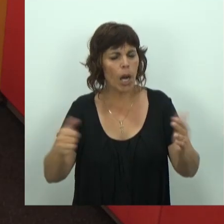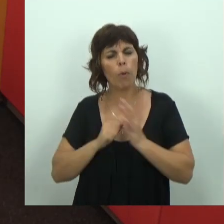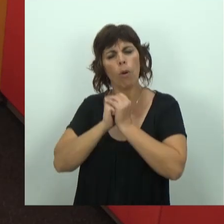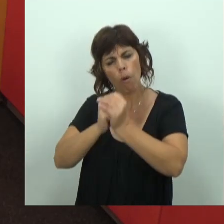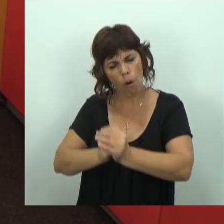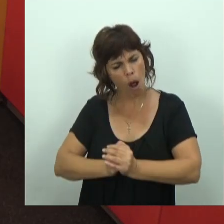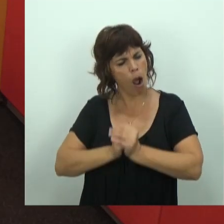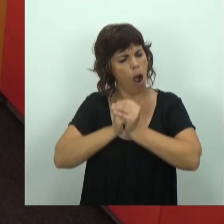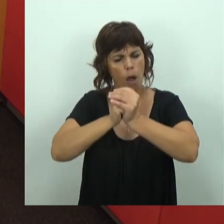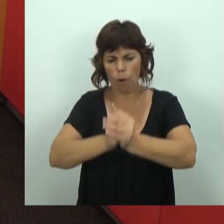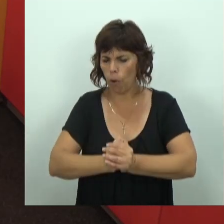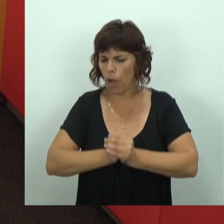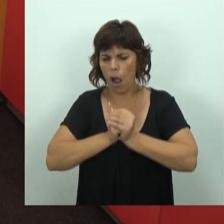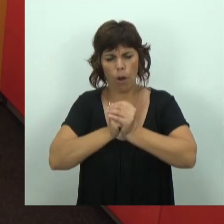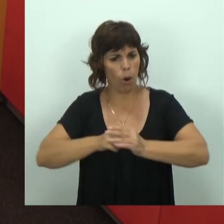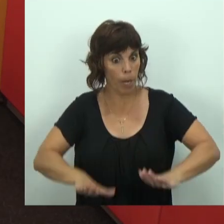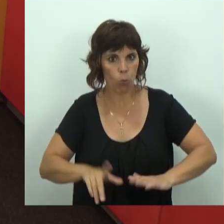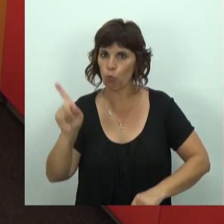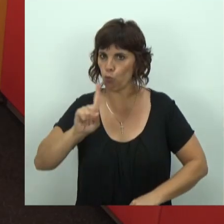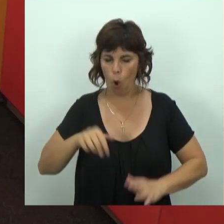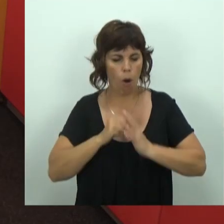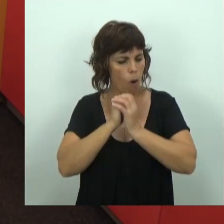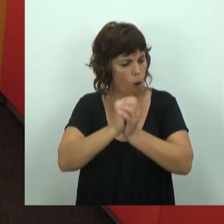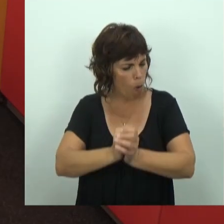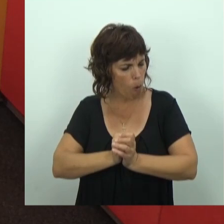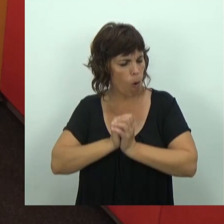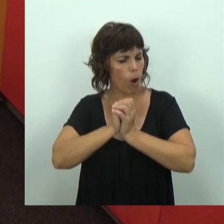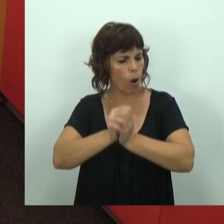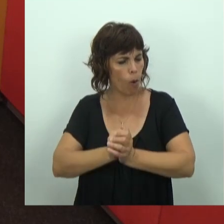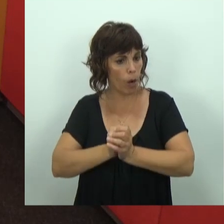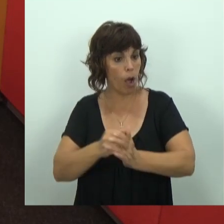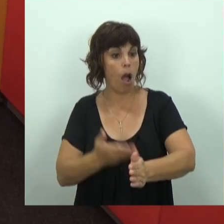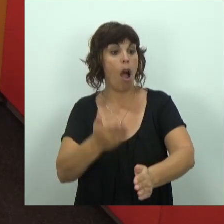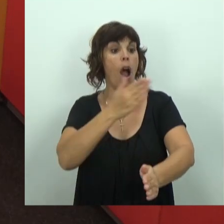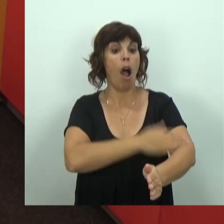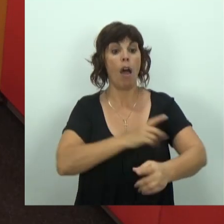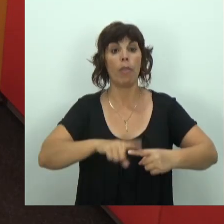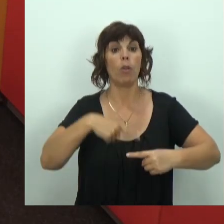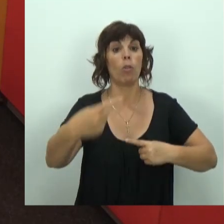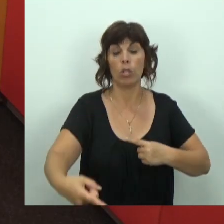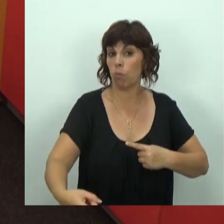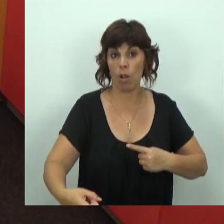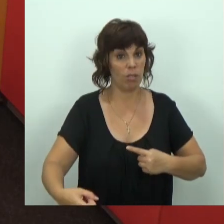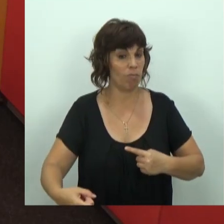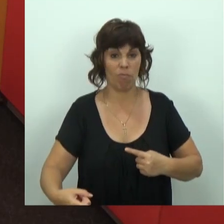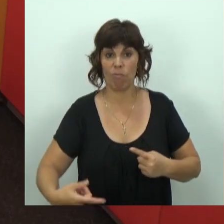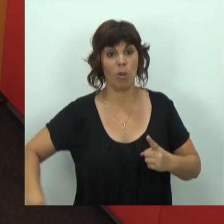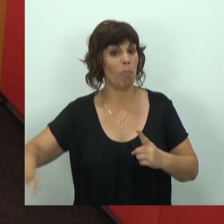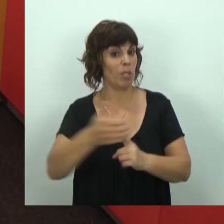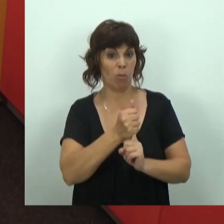Porque antes o después lo encuentras. insistid llamando a la puerta. ¿Por